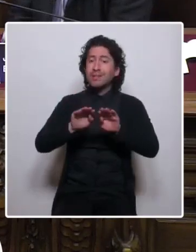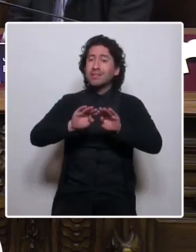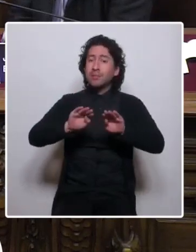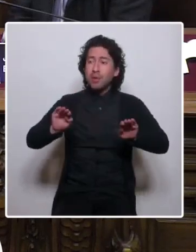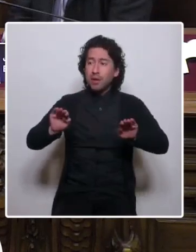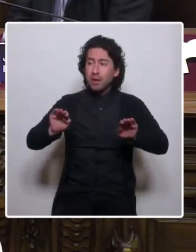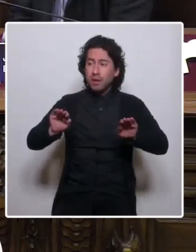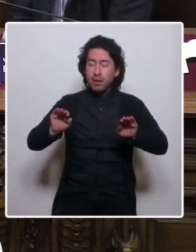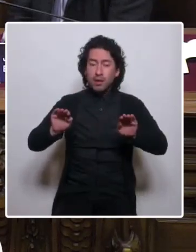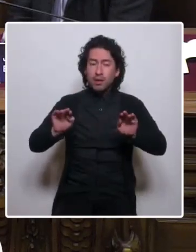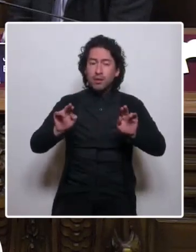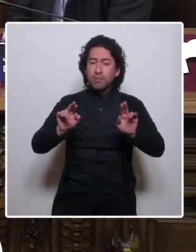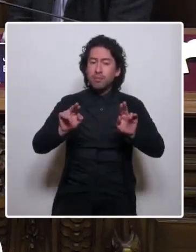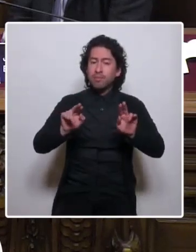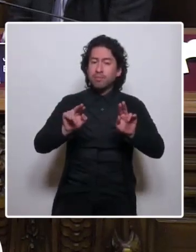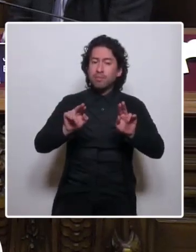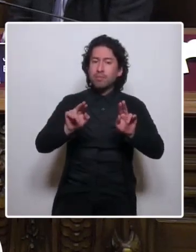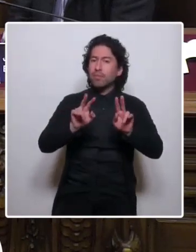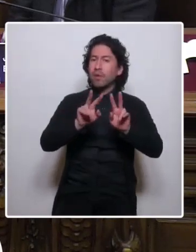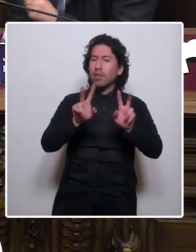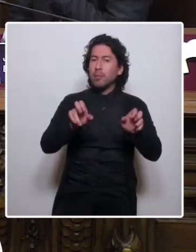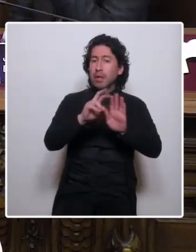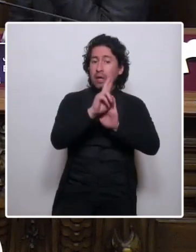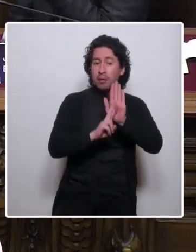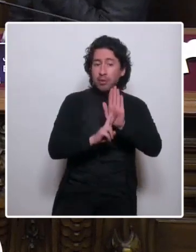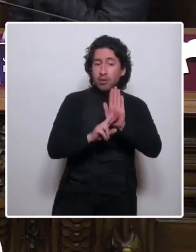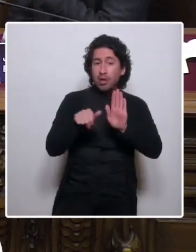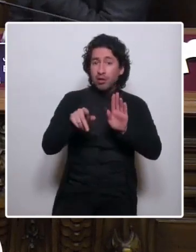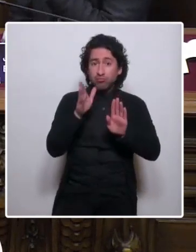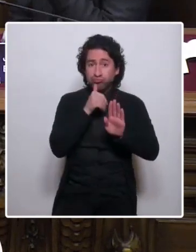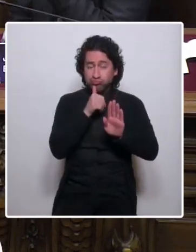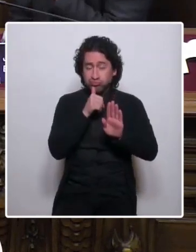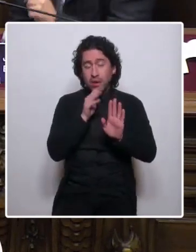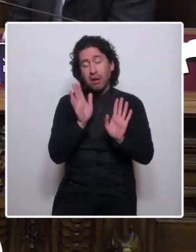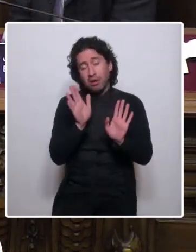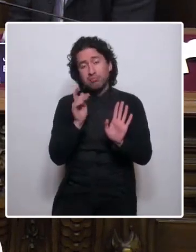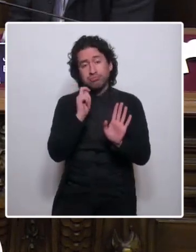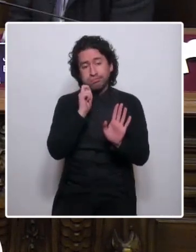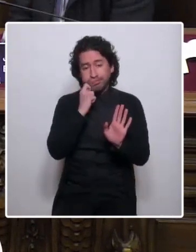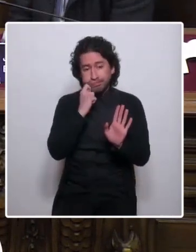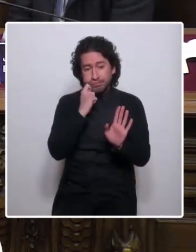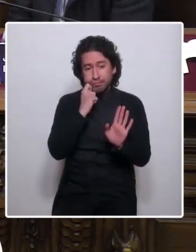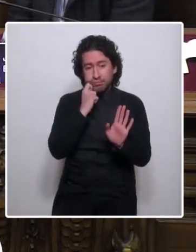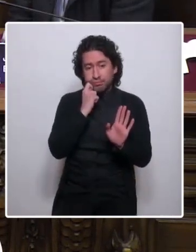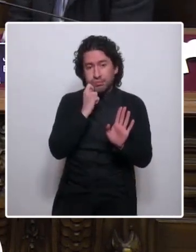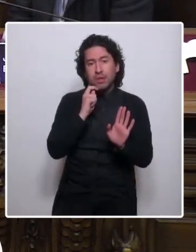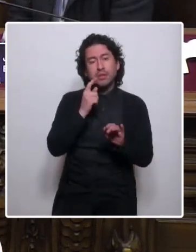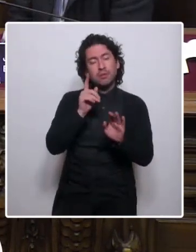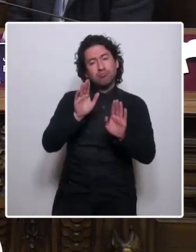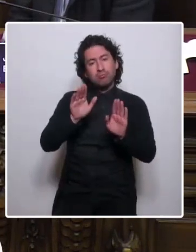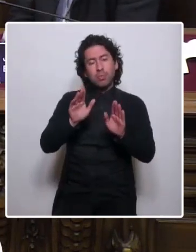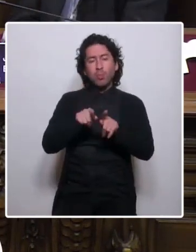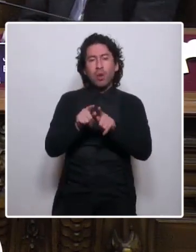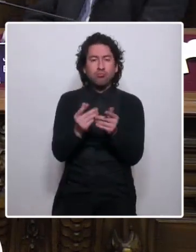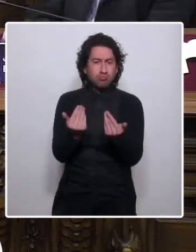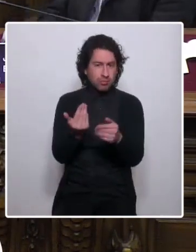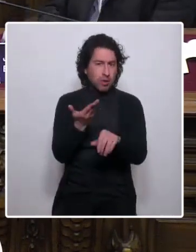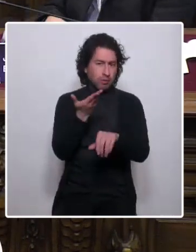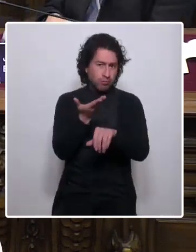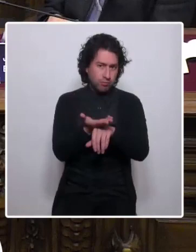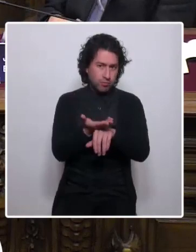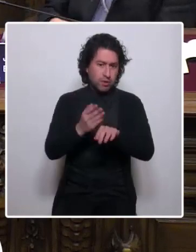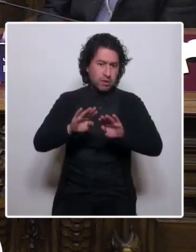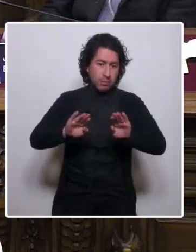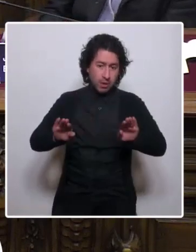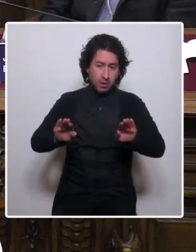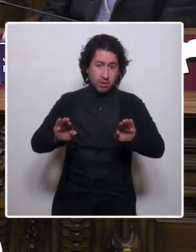respecto del tema del quórum del reglamento. Como aquí no se hizo, entendimos que no había intención de pedir la votación separada de este punto. Pero si lo hay, lo sometemos